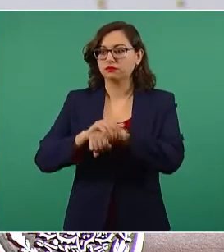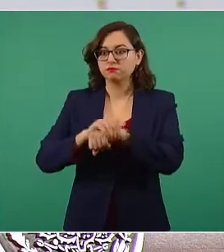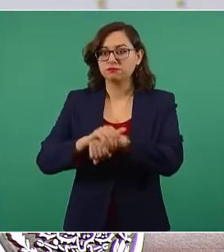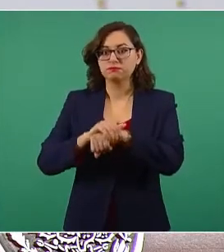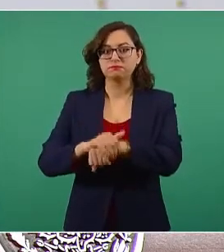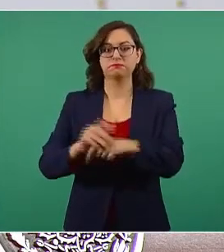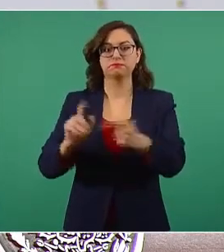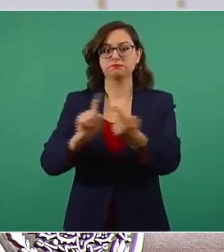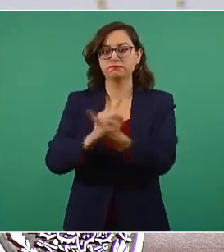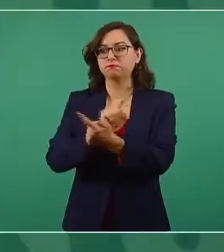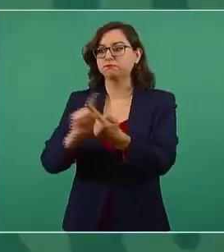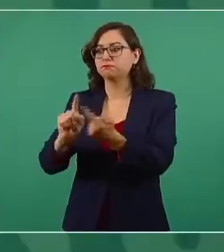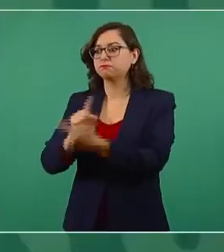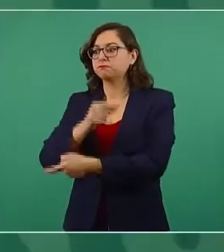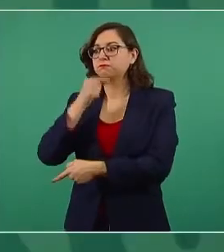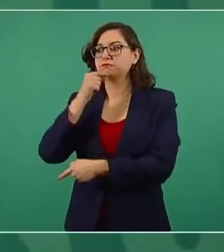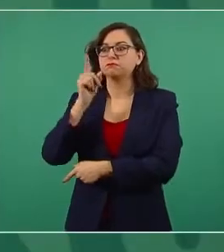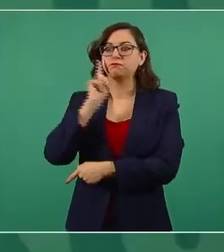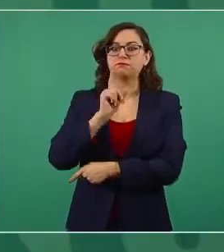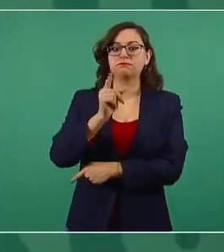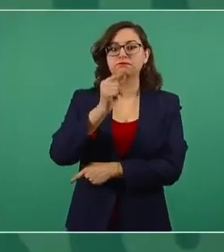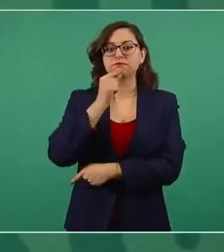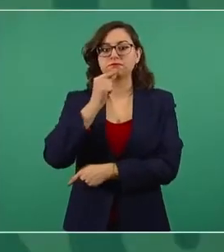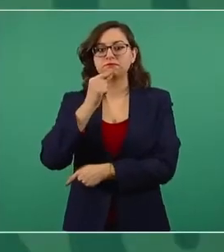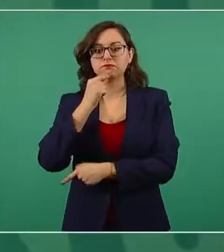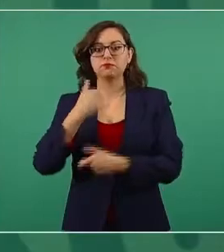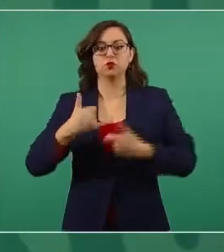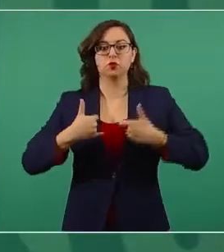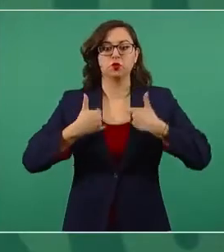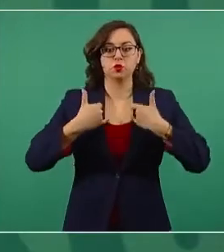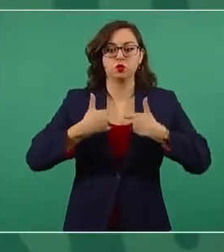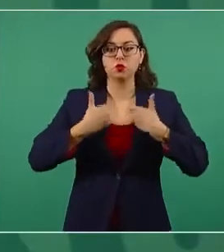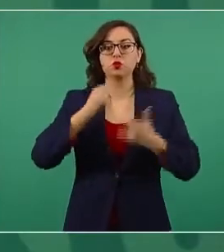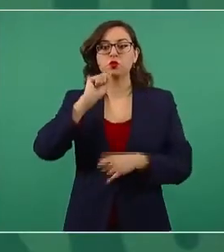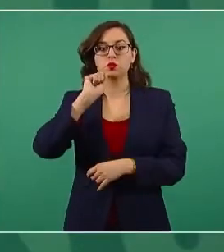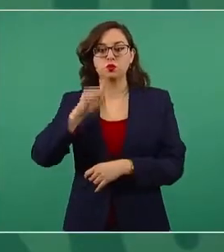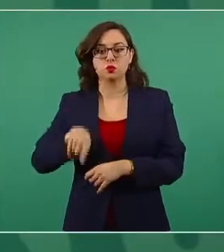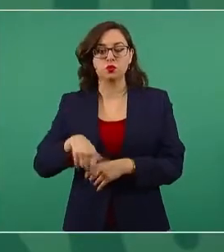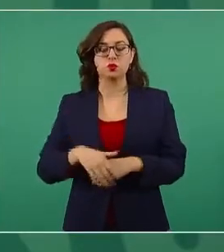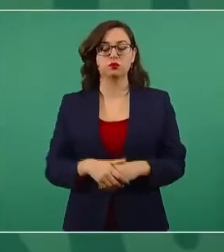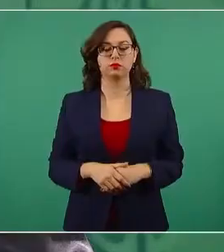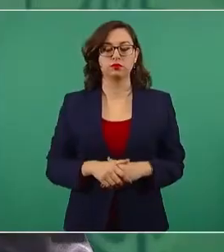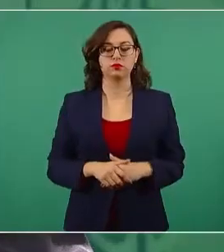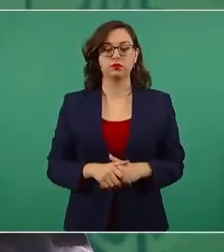amiguitos, niñas, niños, que los adolescentes lo mismo,